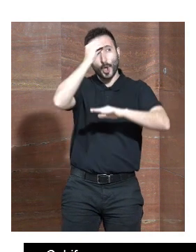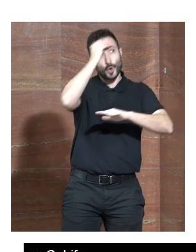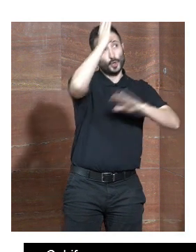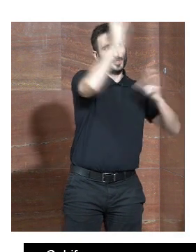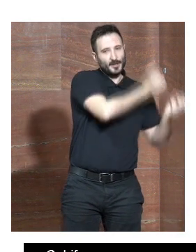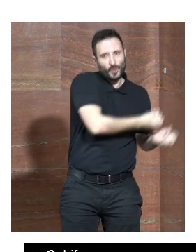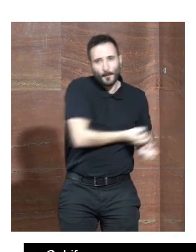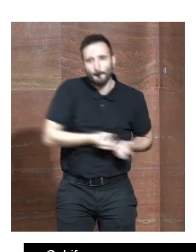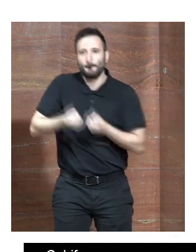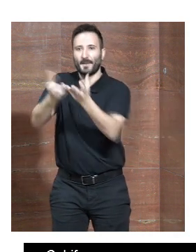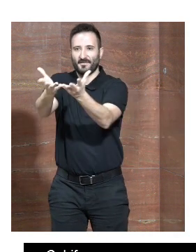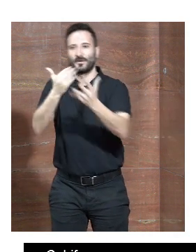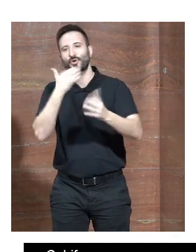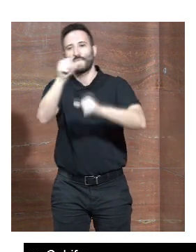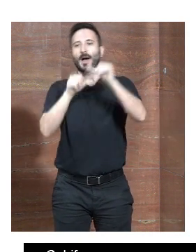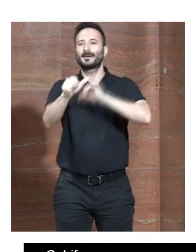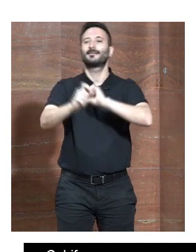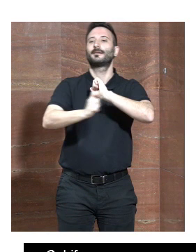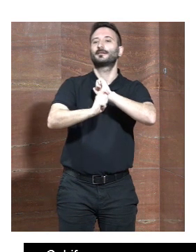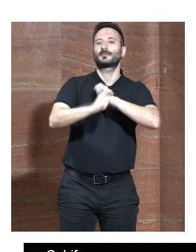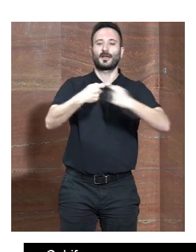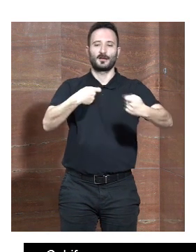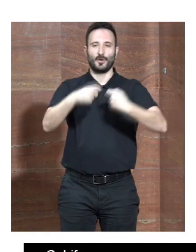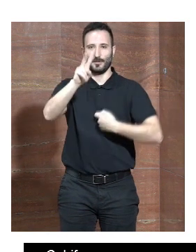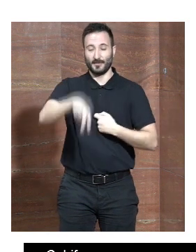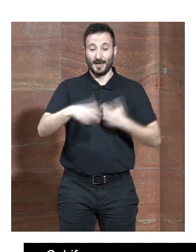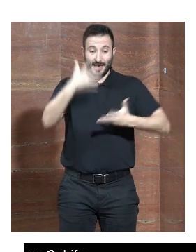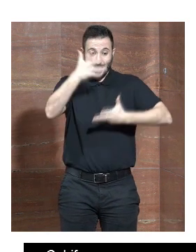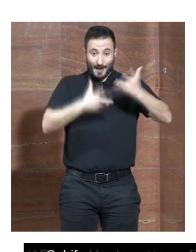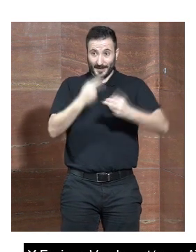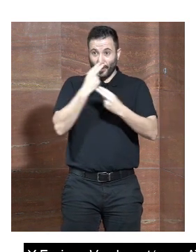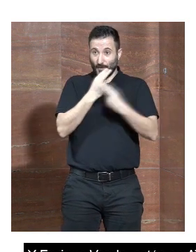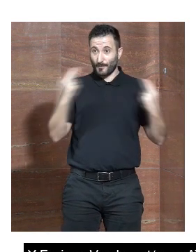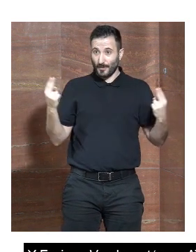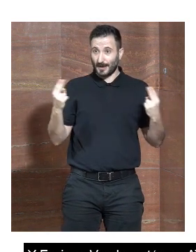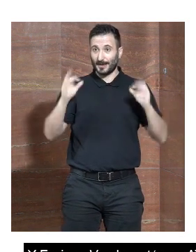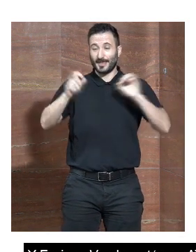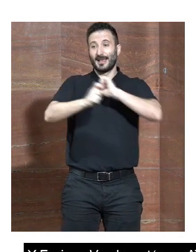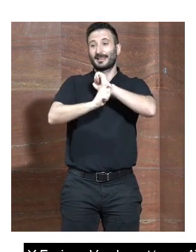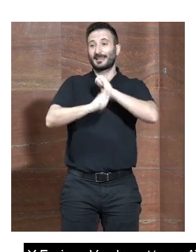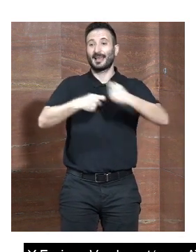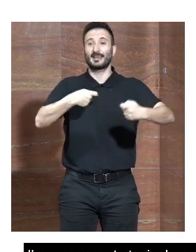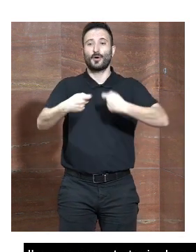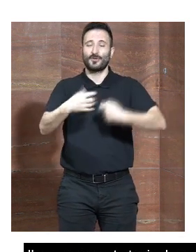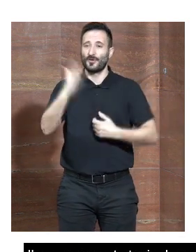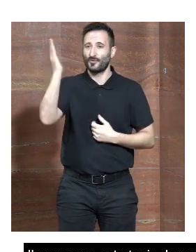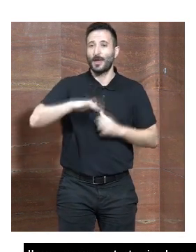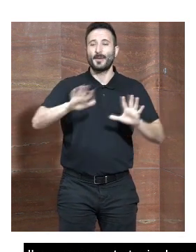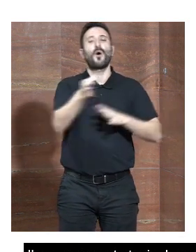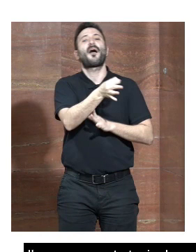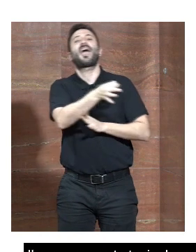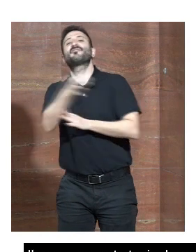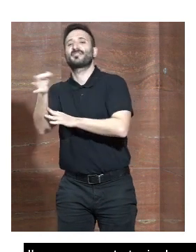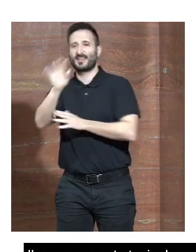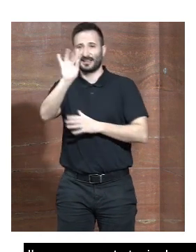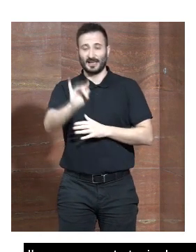para hacer llegar como estrategia de negocio. En la Administración pública no podemos hablar de estrategia de negocio, pero sí de eficiencia. Evidentemente,